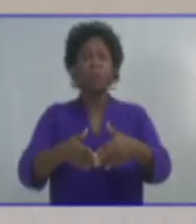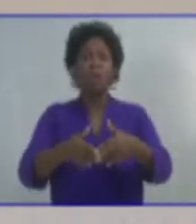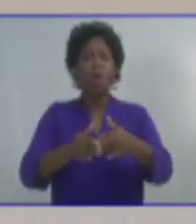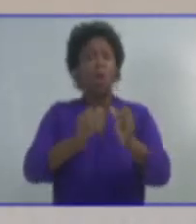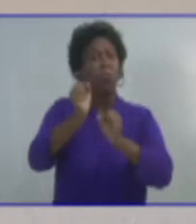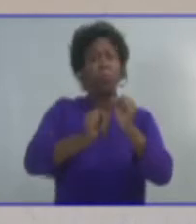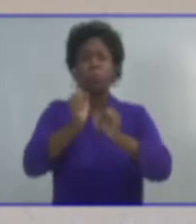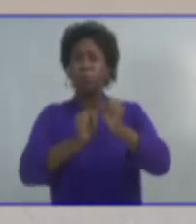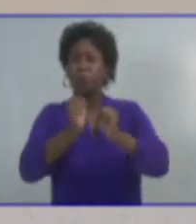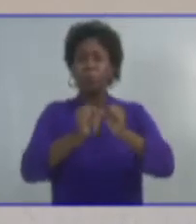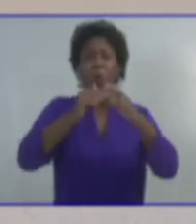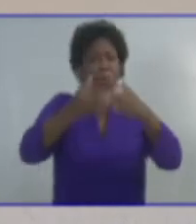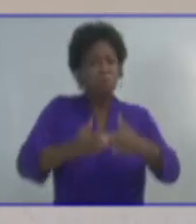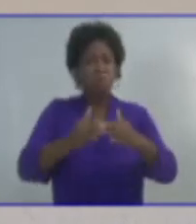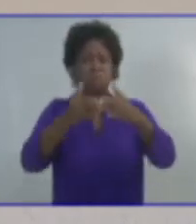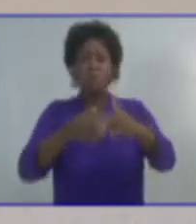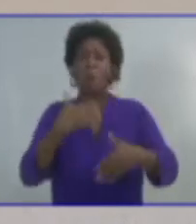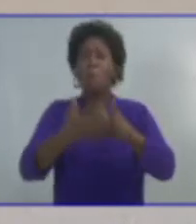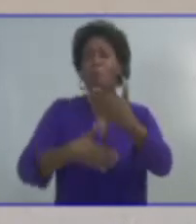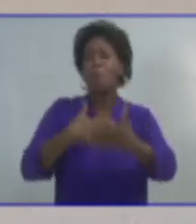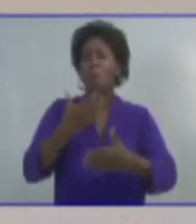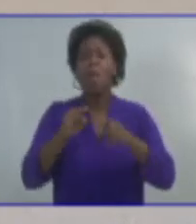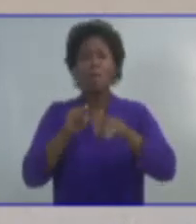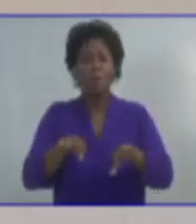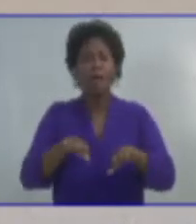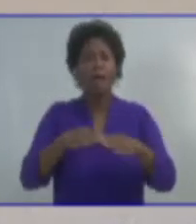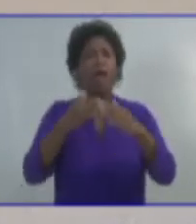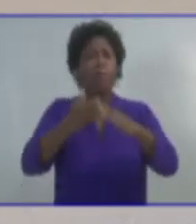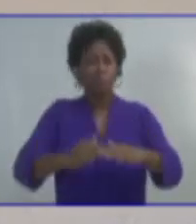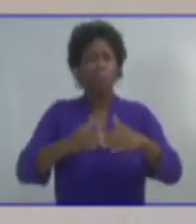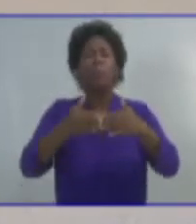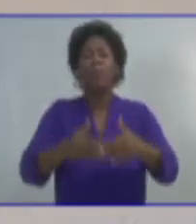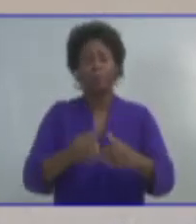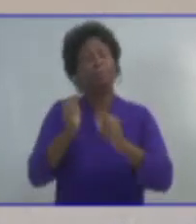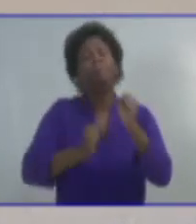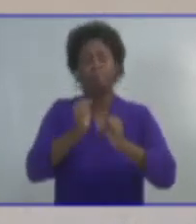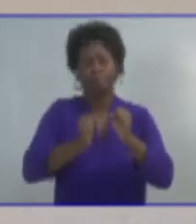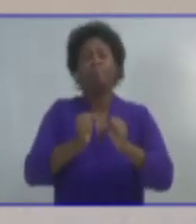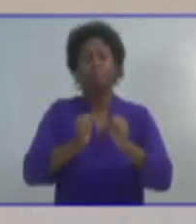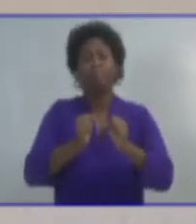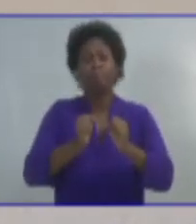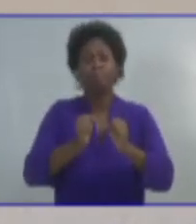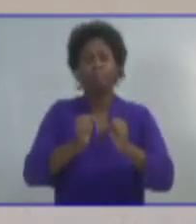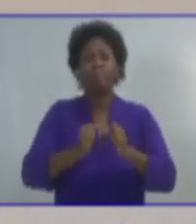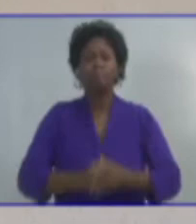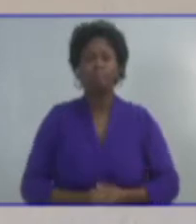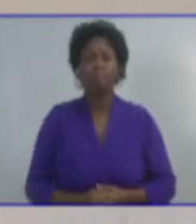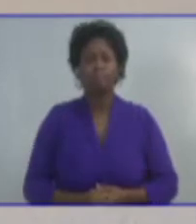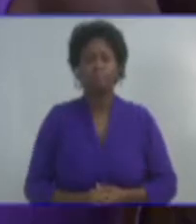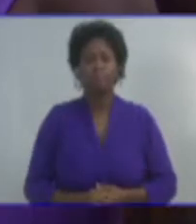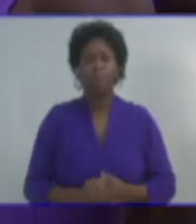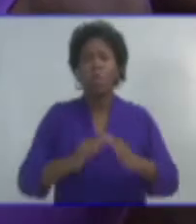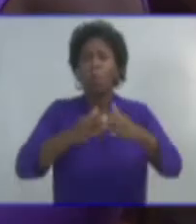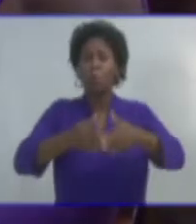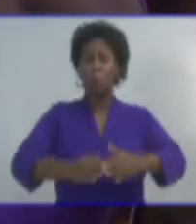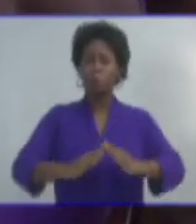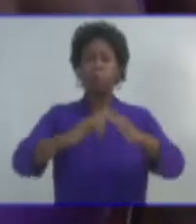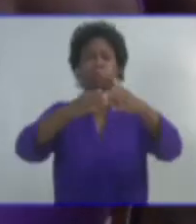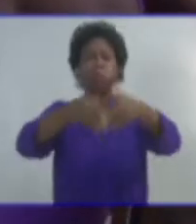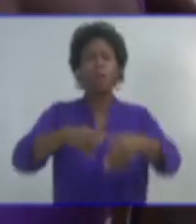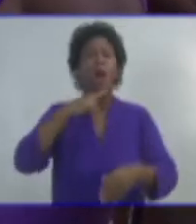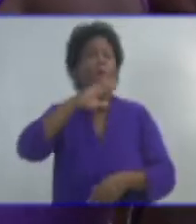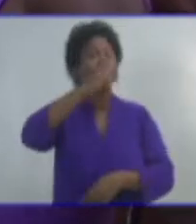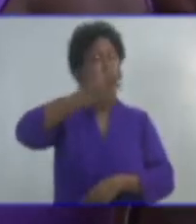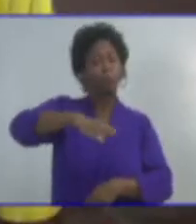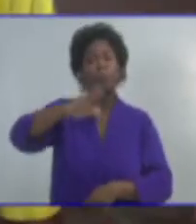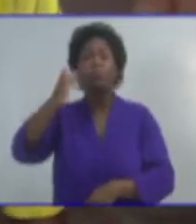problema con el motor. Yo tengo problema con el motor, problema en la mar. Desde 2001